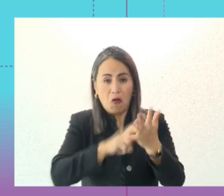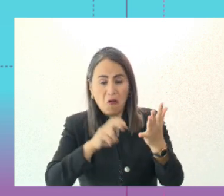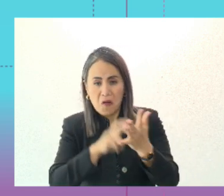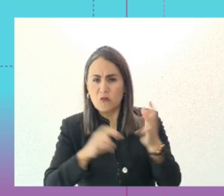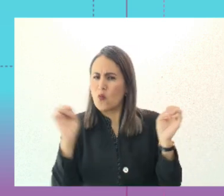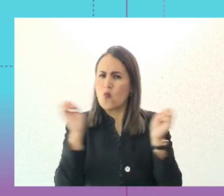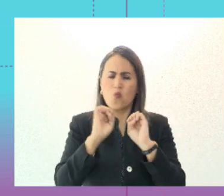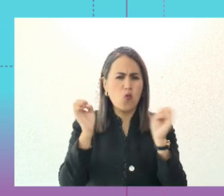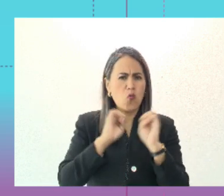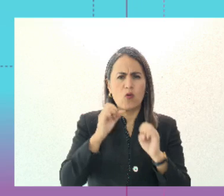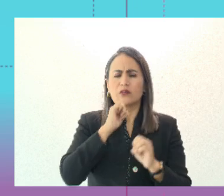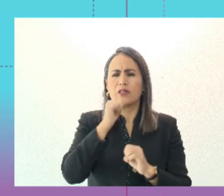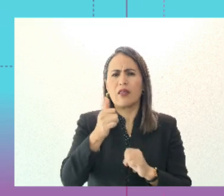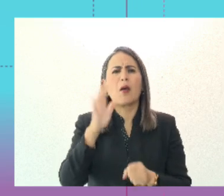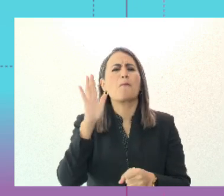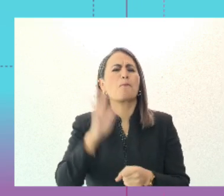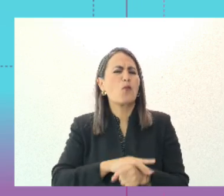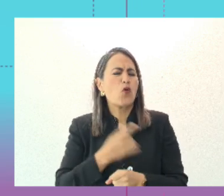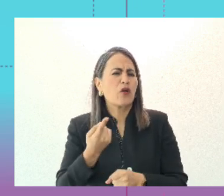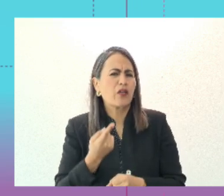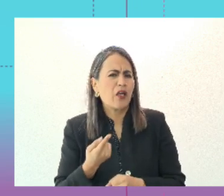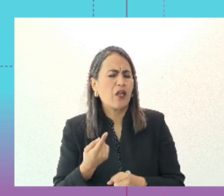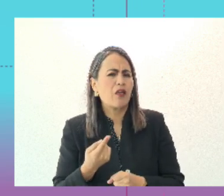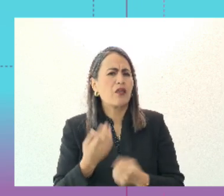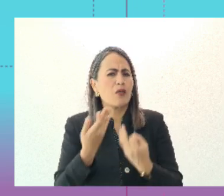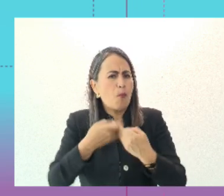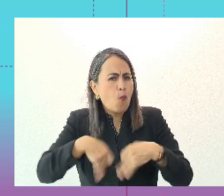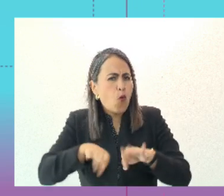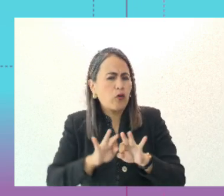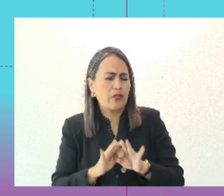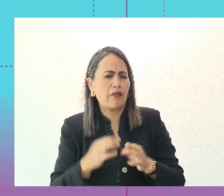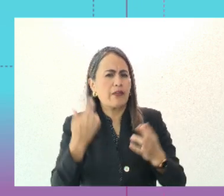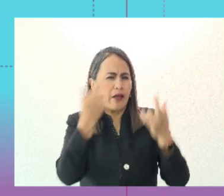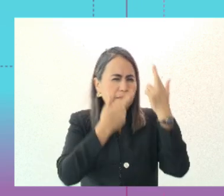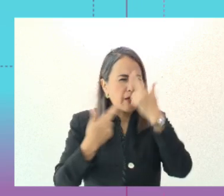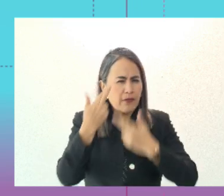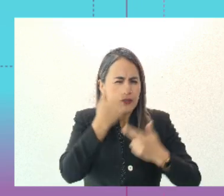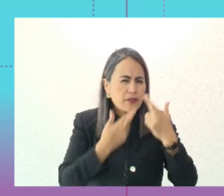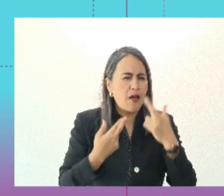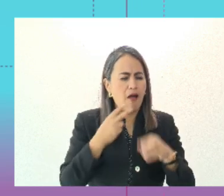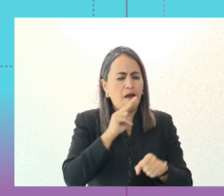¿Por qué es importante la auditoría? Y créanme, espero no me estén escuchando, pero